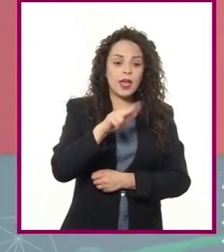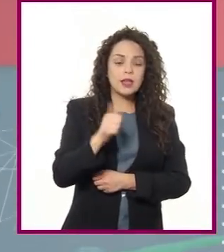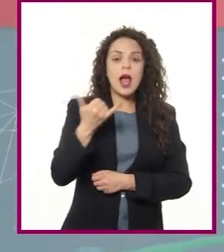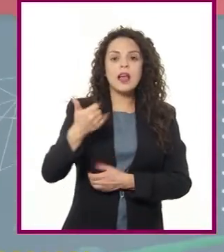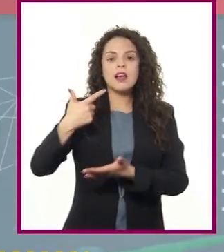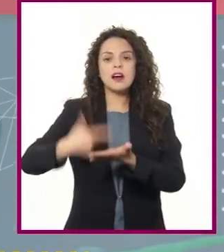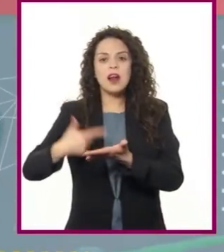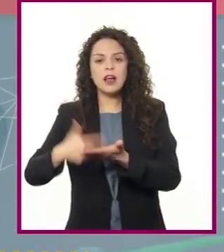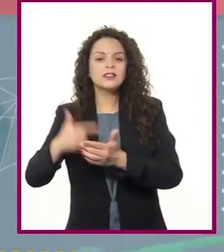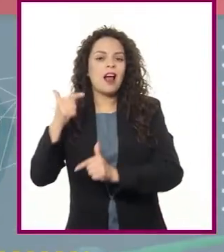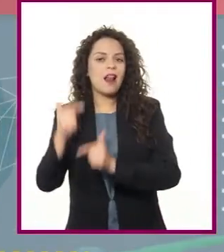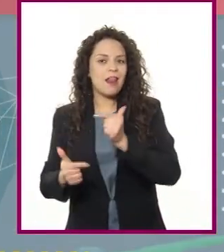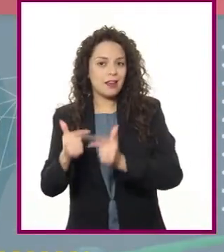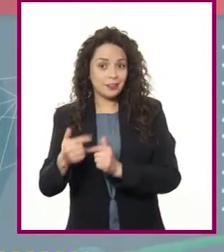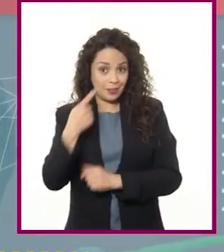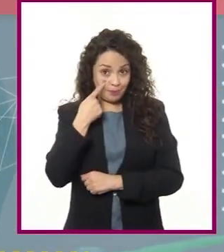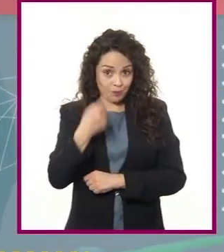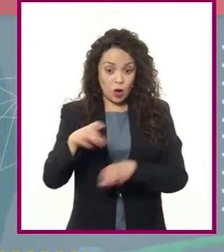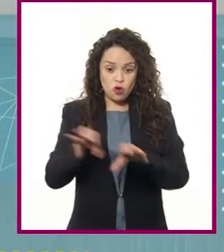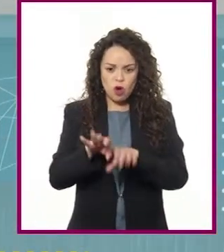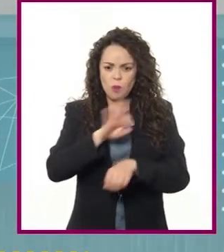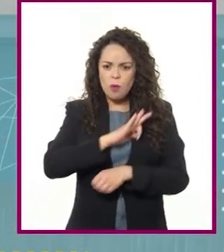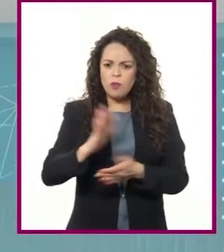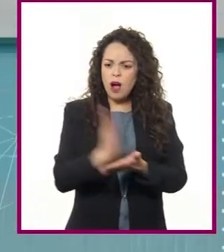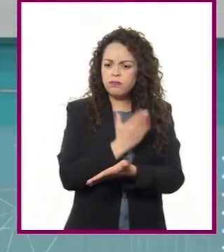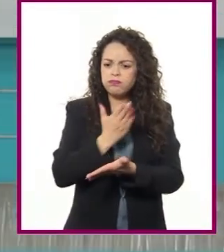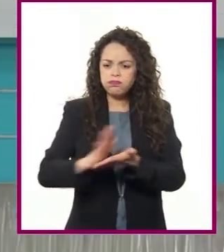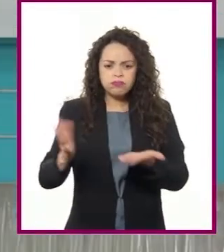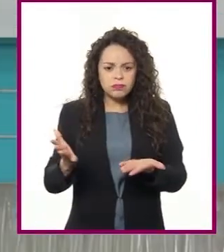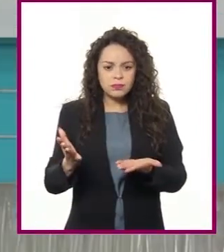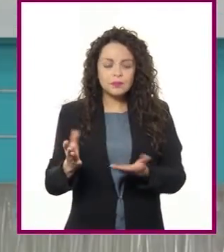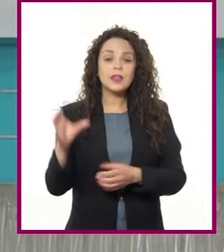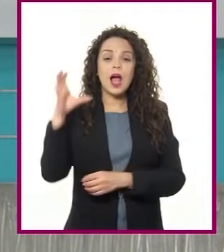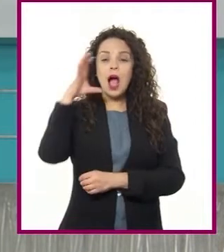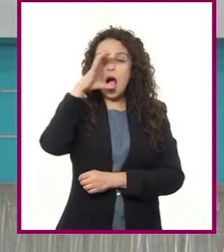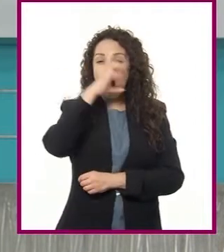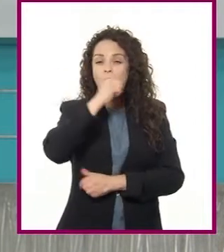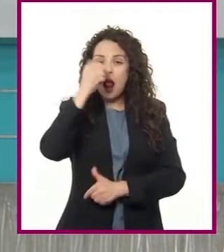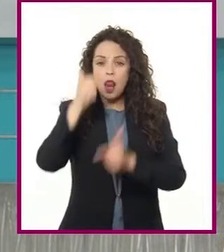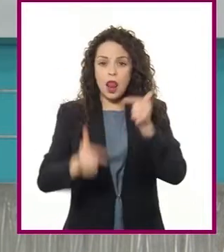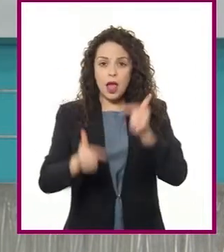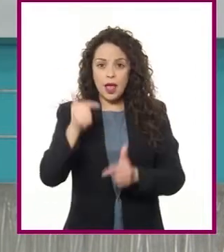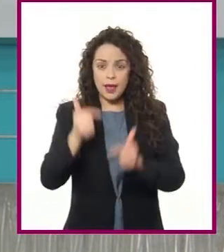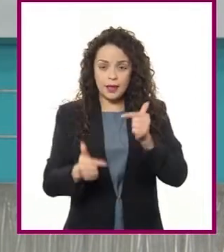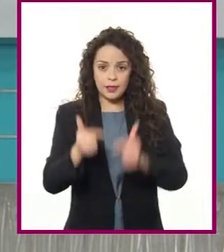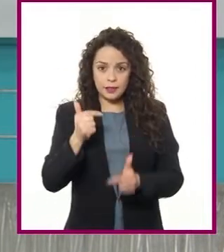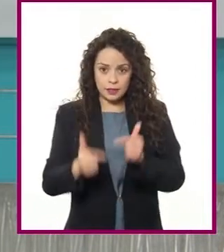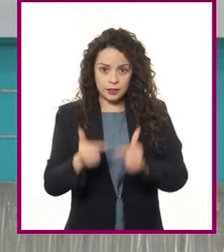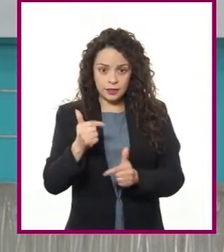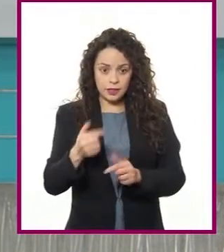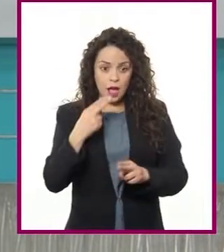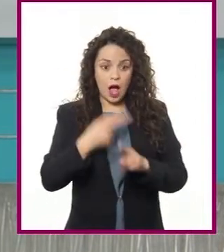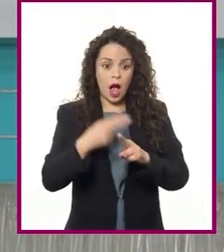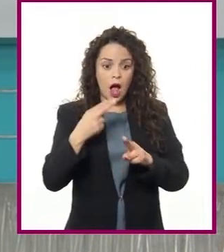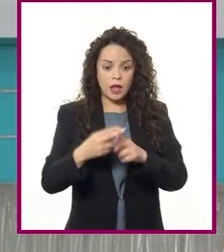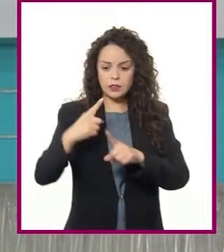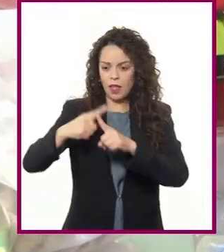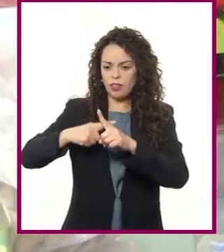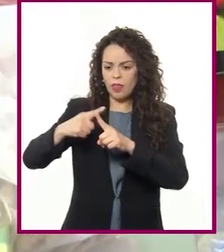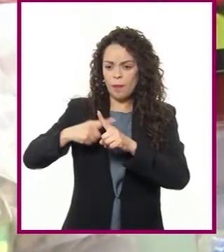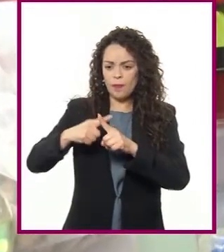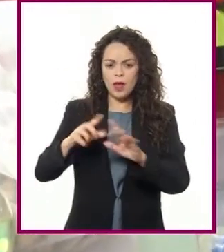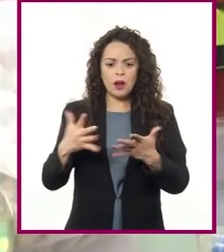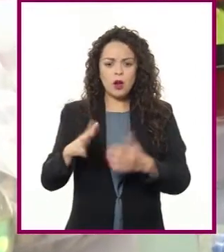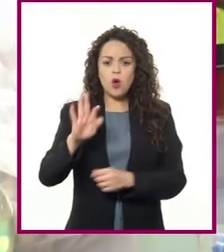Muéstrenos, ¿cómo podemos separarla? Calentamos la leche previamente pasteurizada hasta una temperatura aproximada